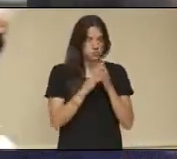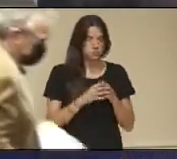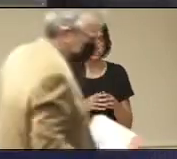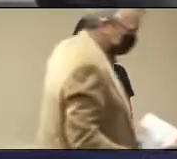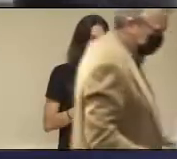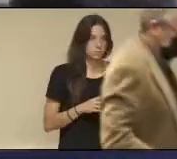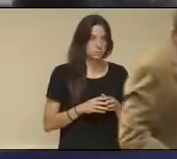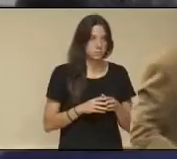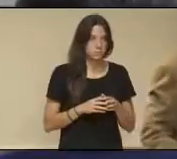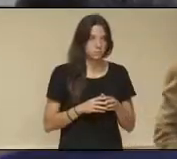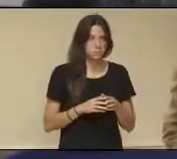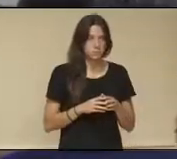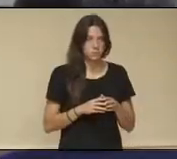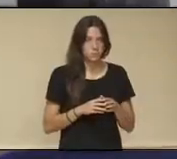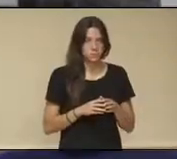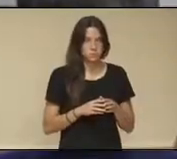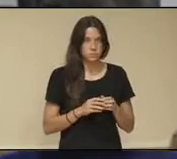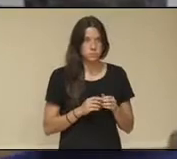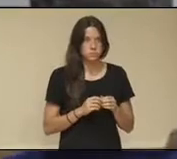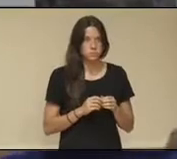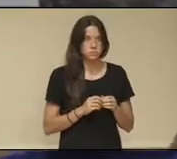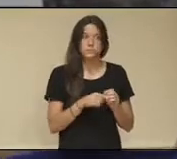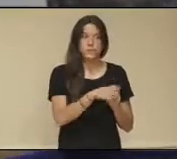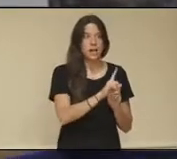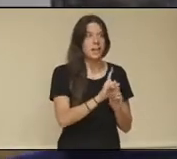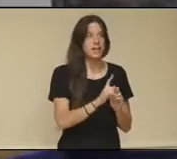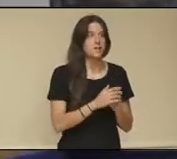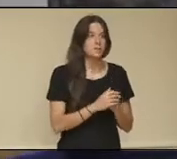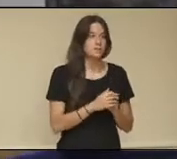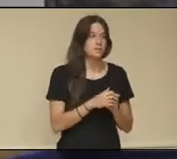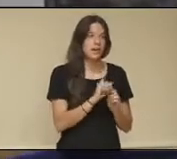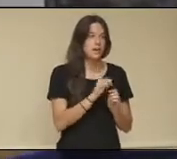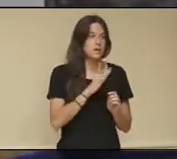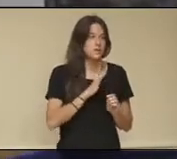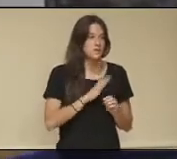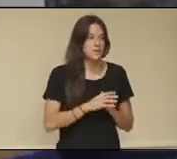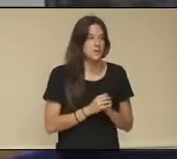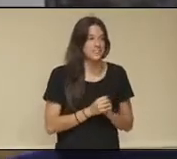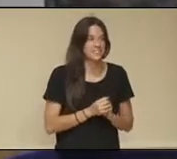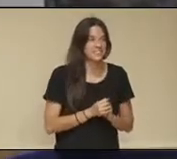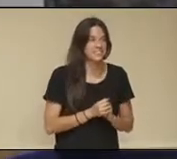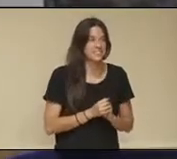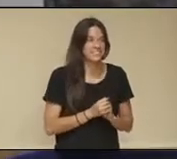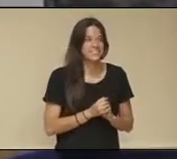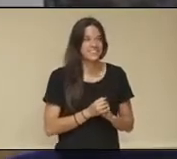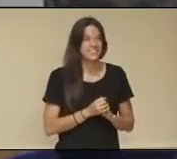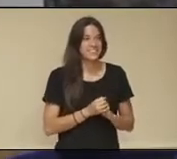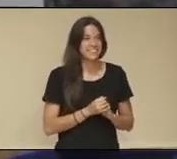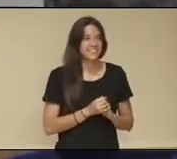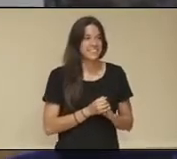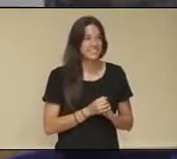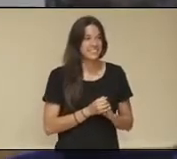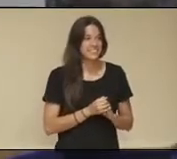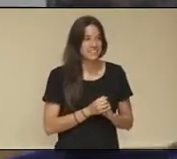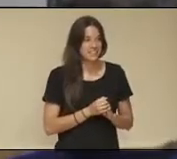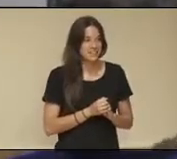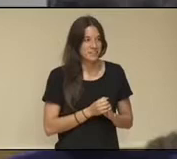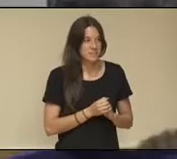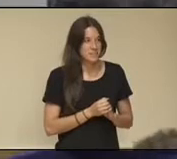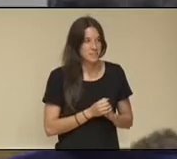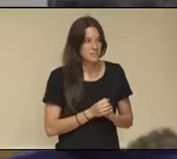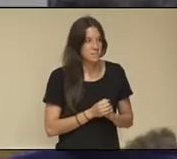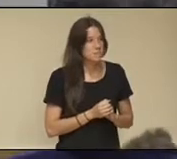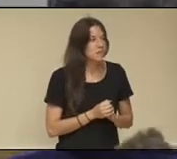Buenas tardes. Muchas gracias por la invitación a participar en esta celebración tan